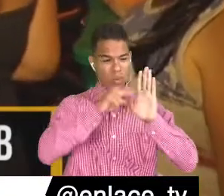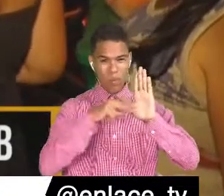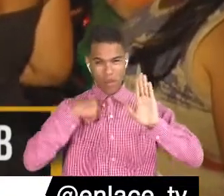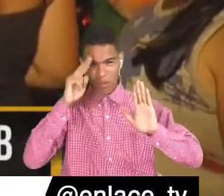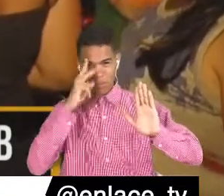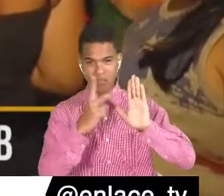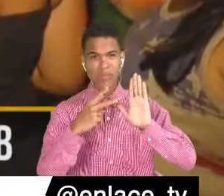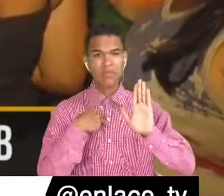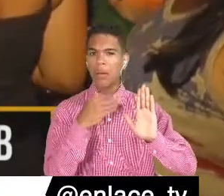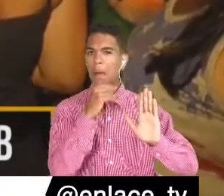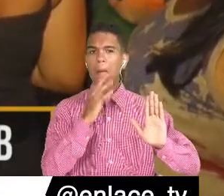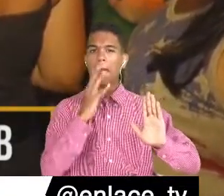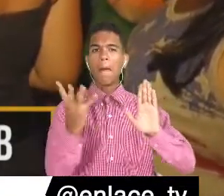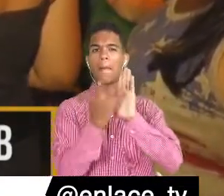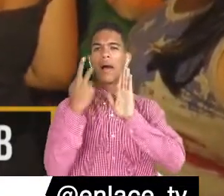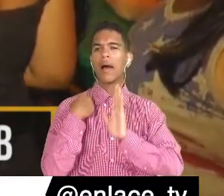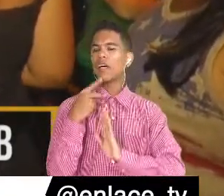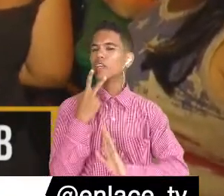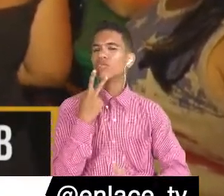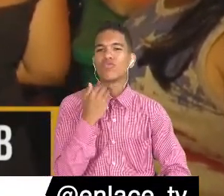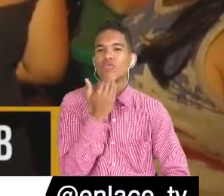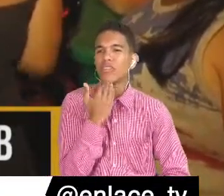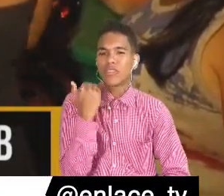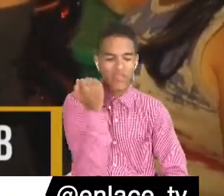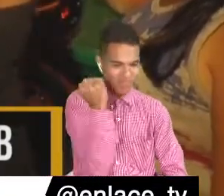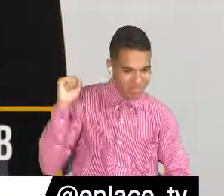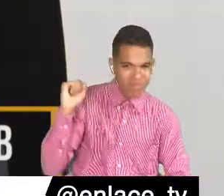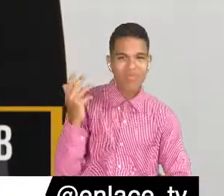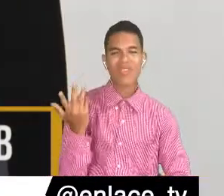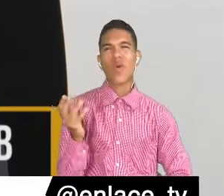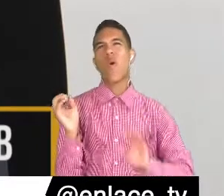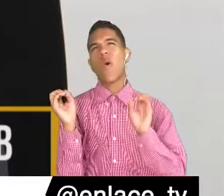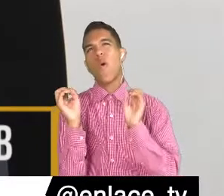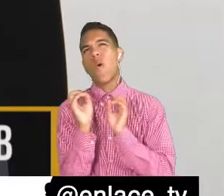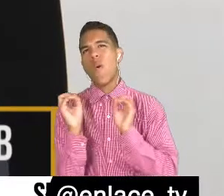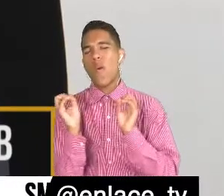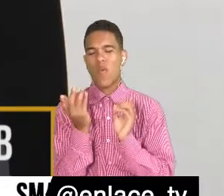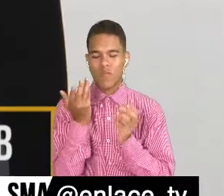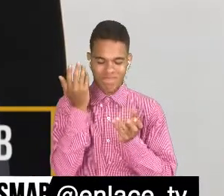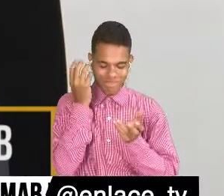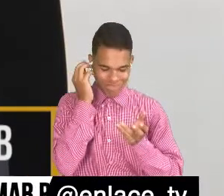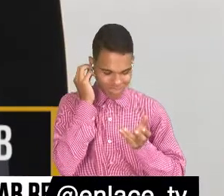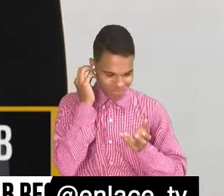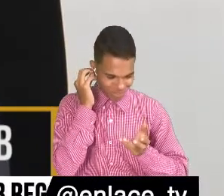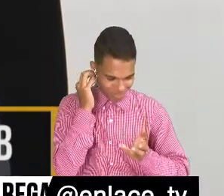si es por la rebeldía o por querer de pronto